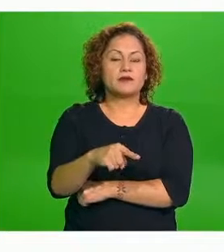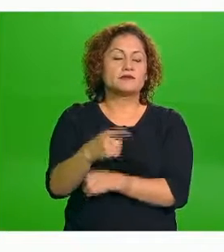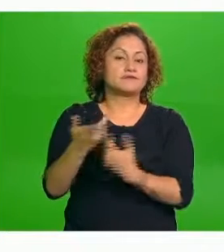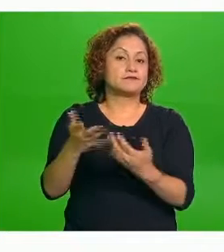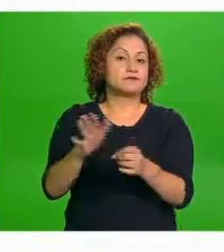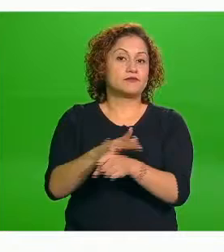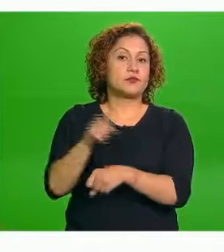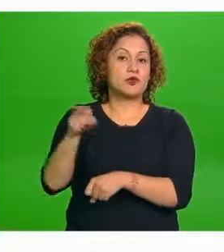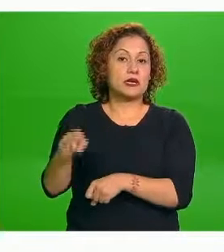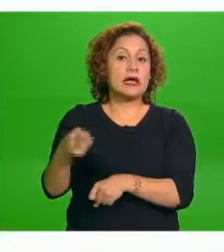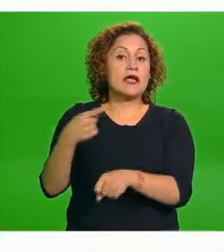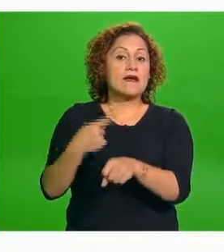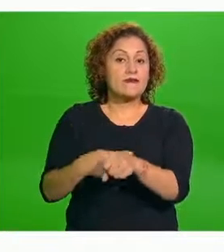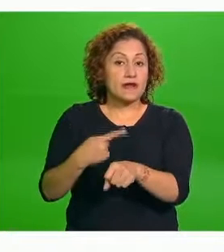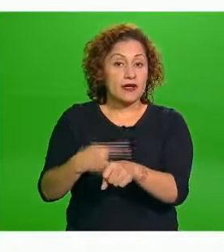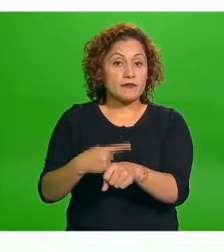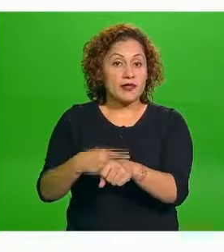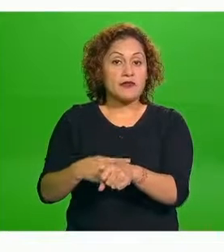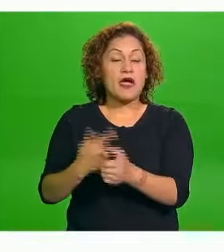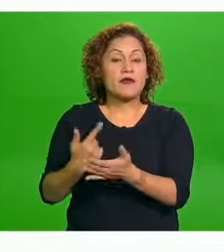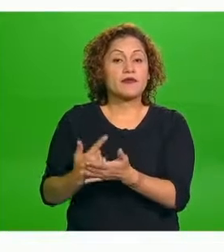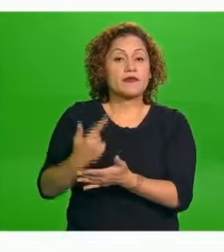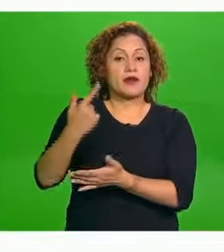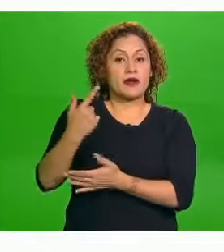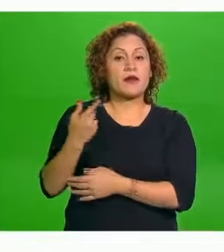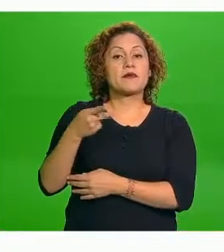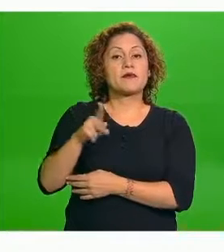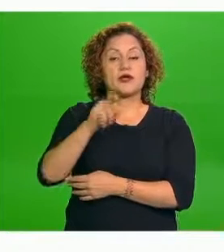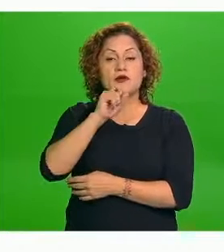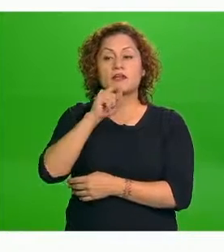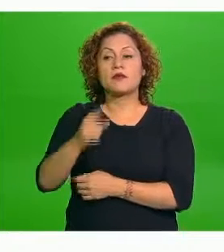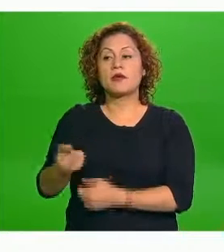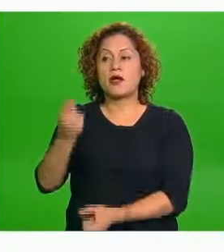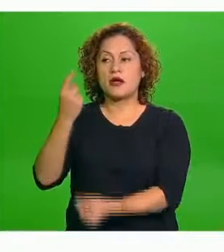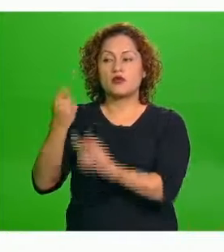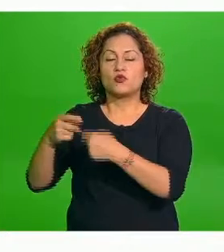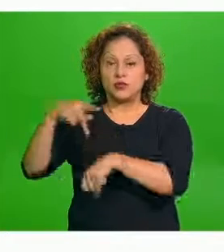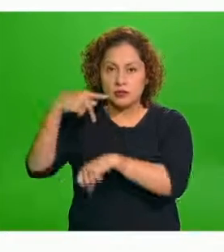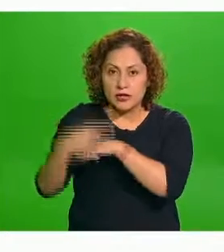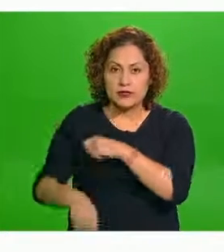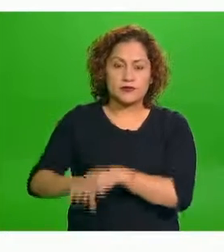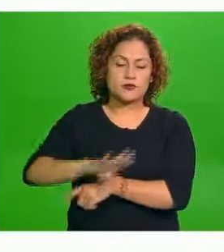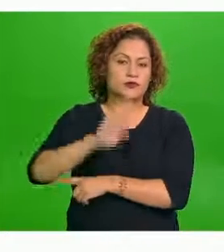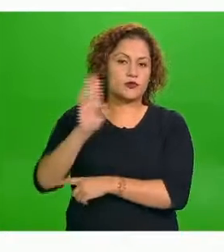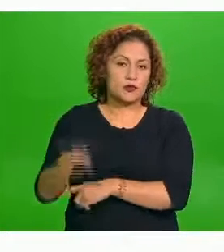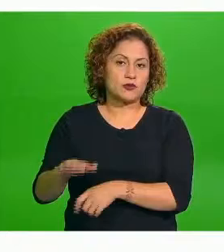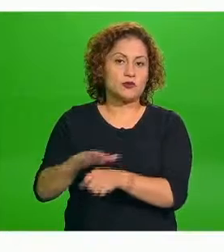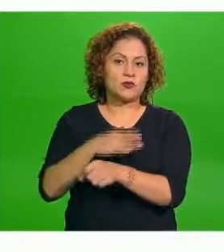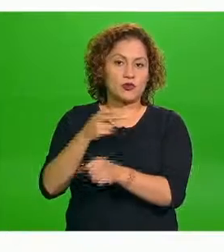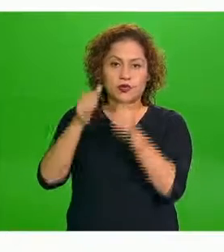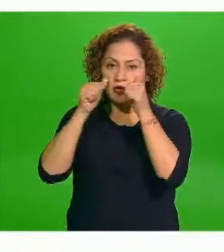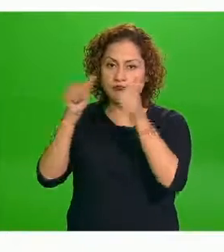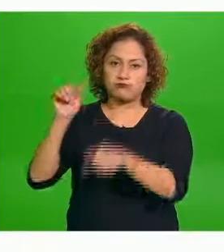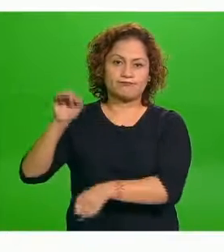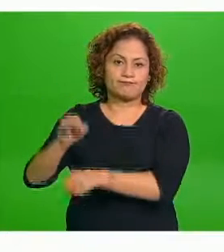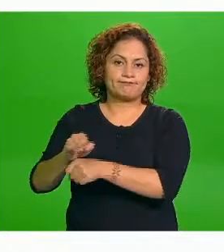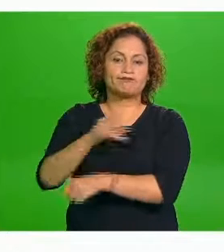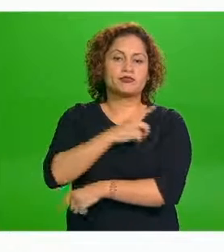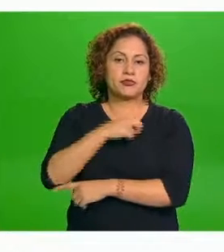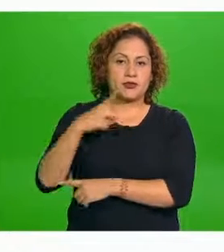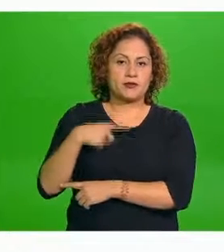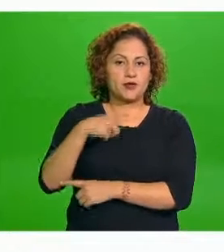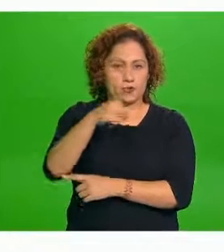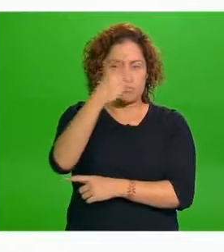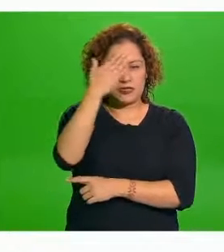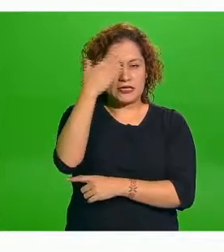solo de enfermedad, sino más bien de mortalidad y de letalidad y que por lo tanto también hay que cubrir. Recordando que además en estos